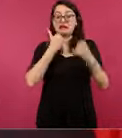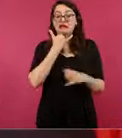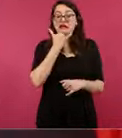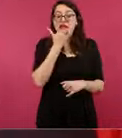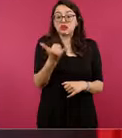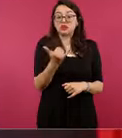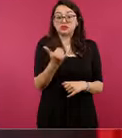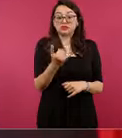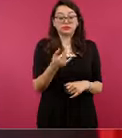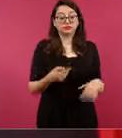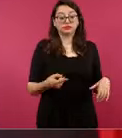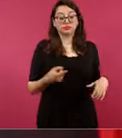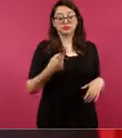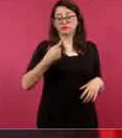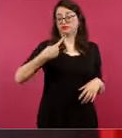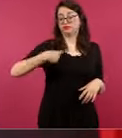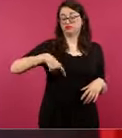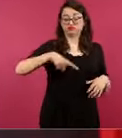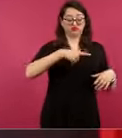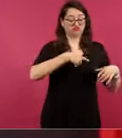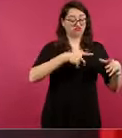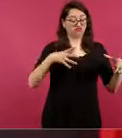más, ¿sí?,